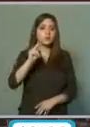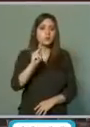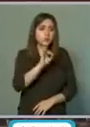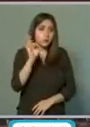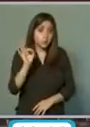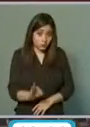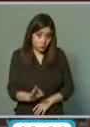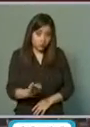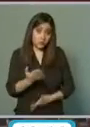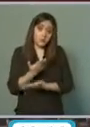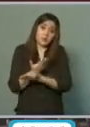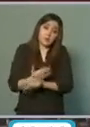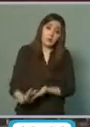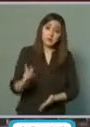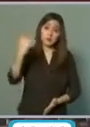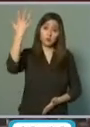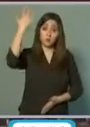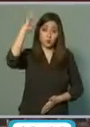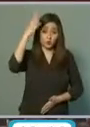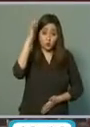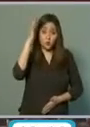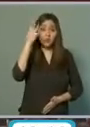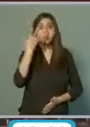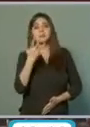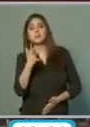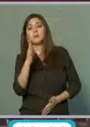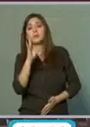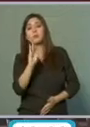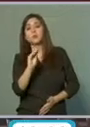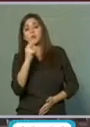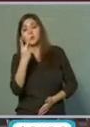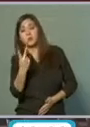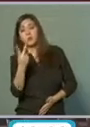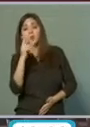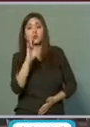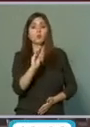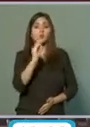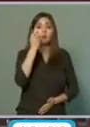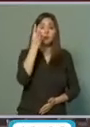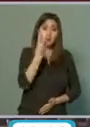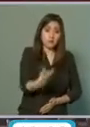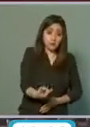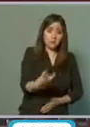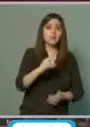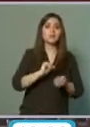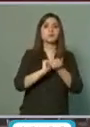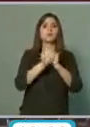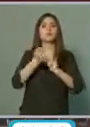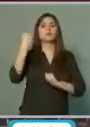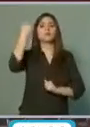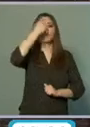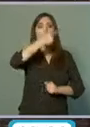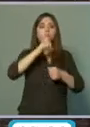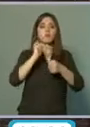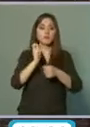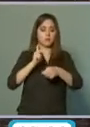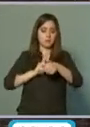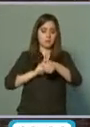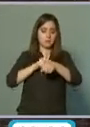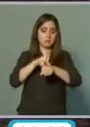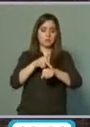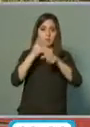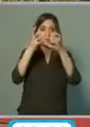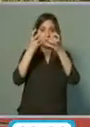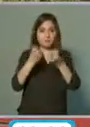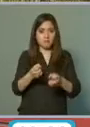si te asoleas, va a ser un 92, 93% de mayor envejecimiento cutáneo.